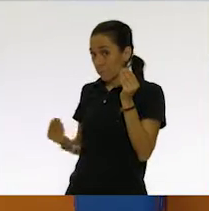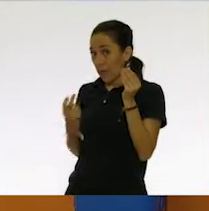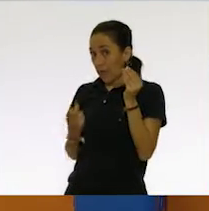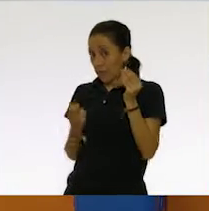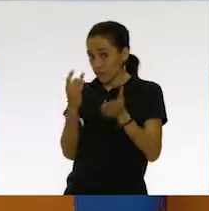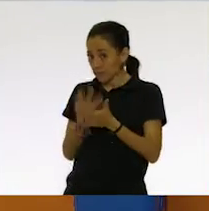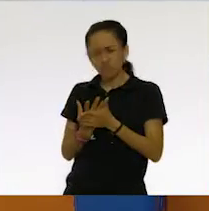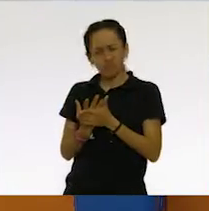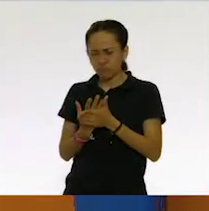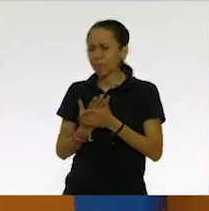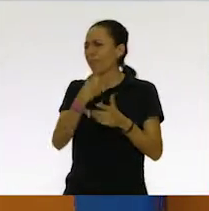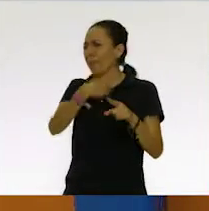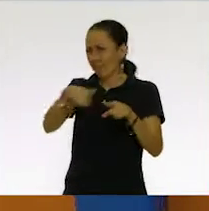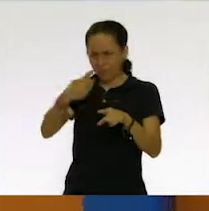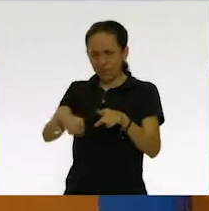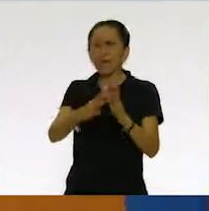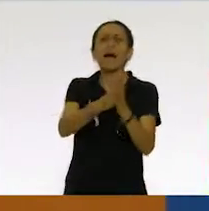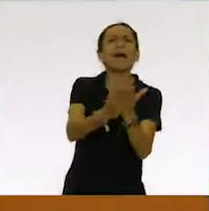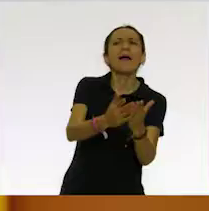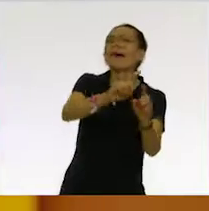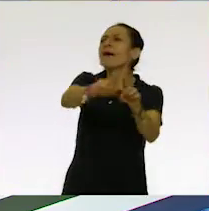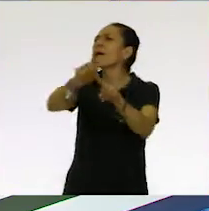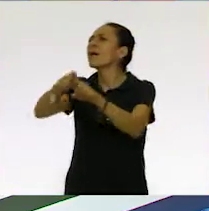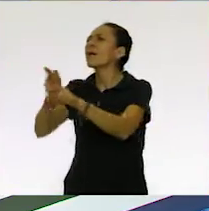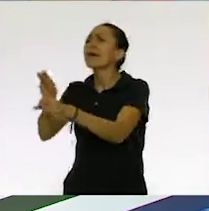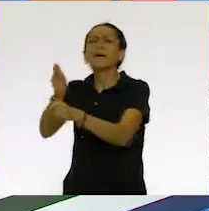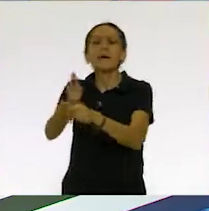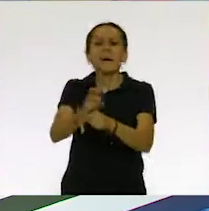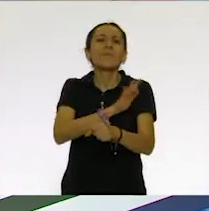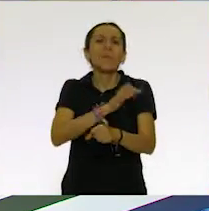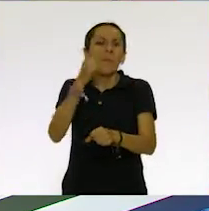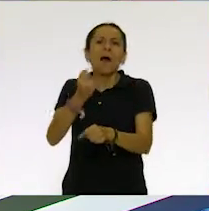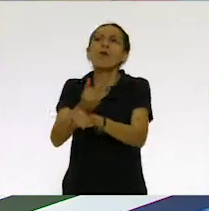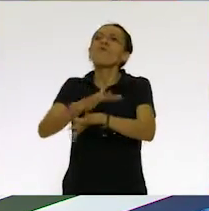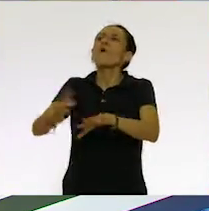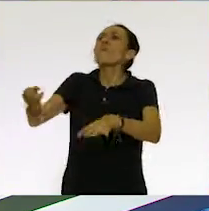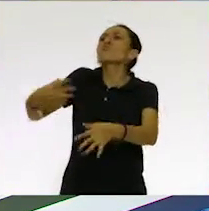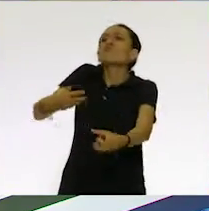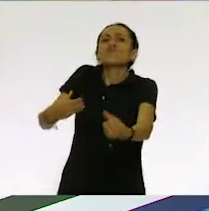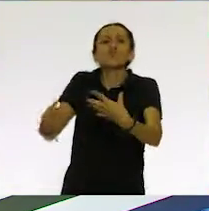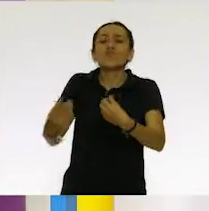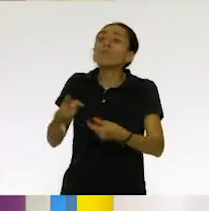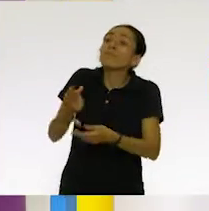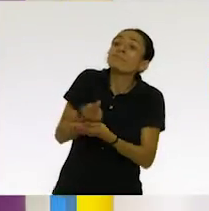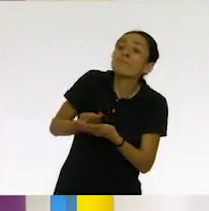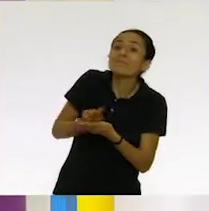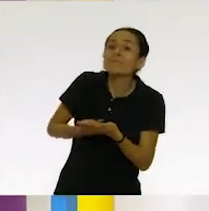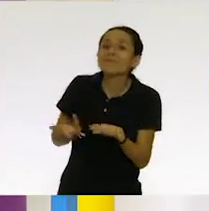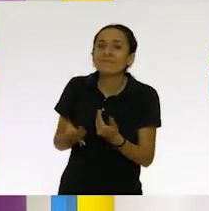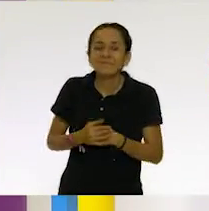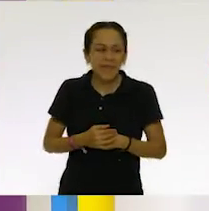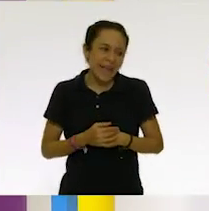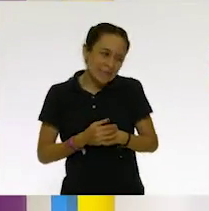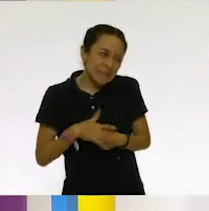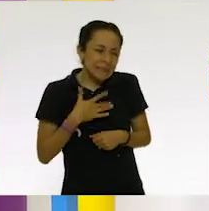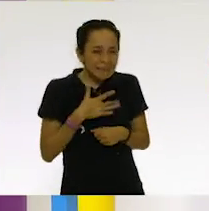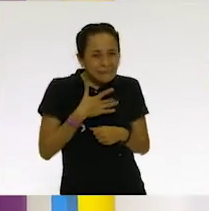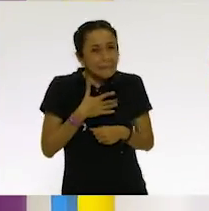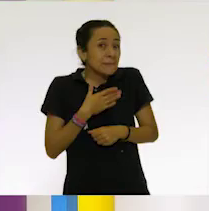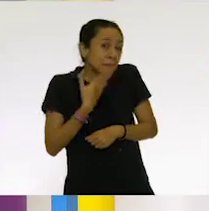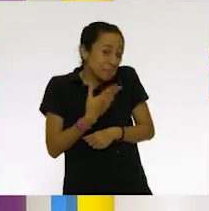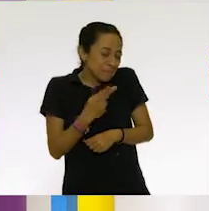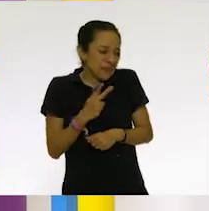en otros lugares o en otras fuentes. ¿Cómo va tu dibujo? Ay, pues creo que va muy bien, pero no estoy seguro de